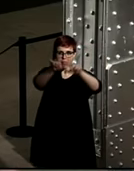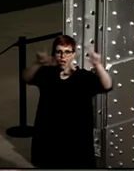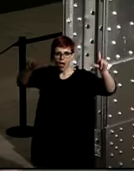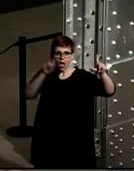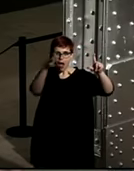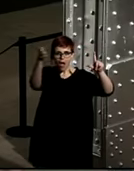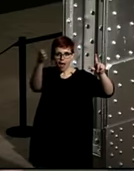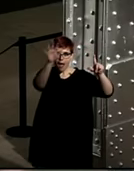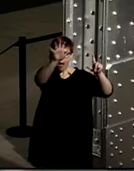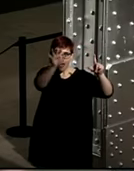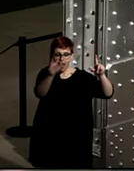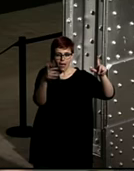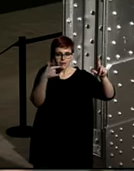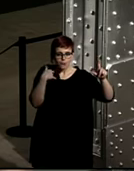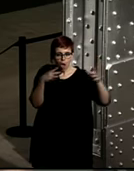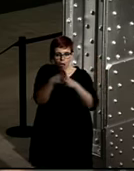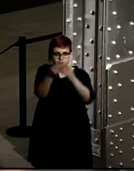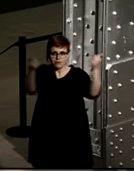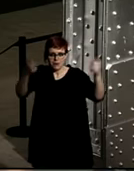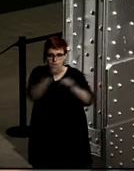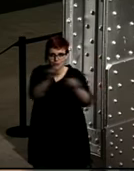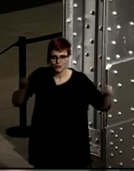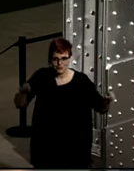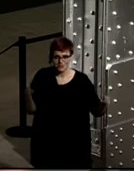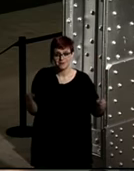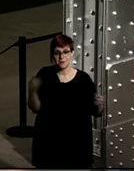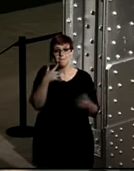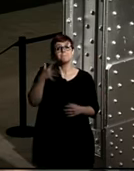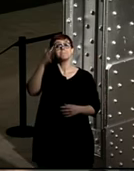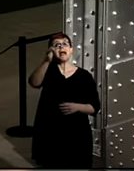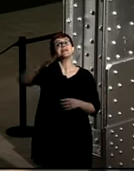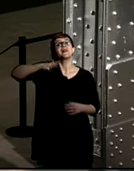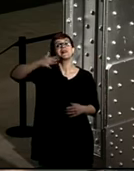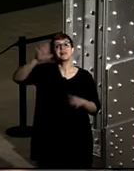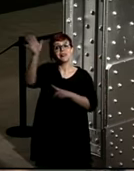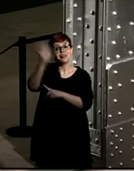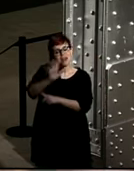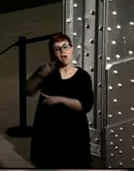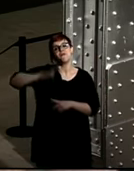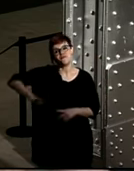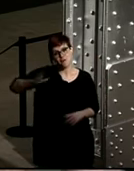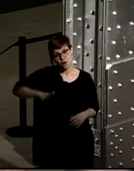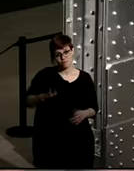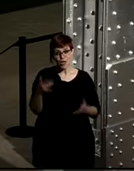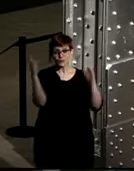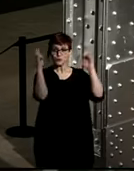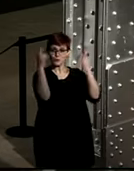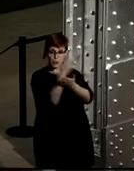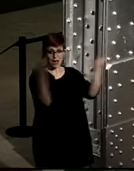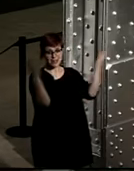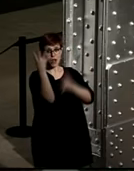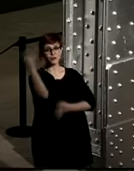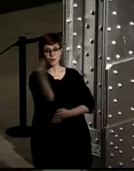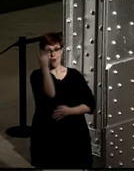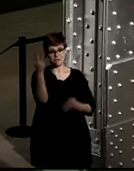maravilloso, el cine no puede desaparecer. Pues más cine, por favor. Muchísimas gracias a los cuatro, muchísima suerte en vuestros proyectos, los que están